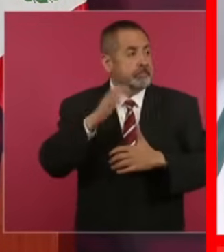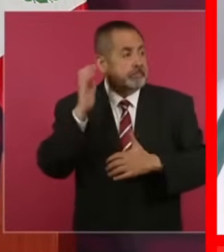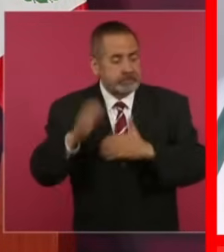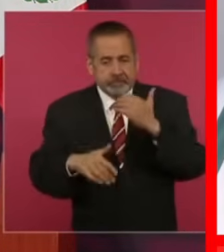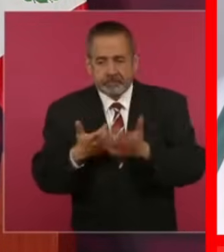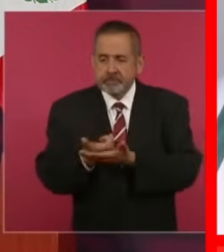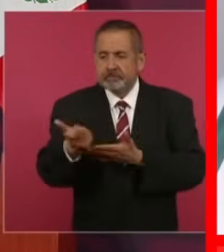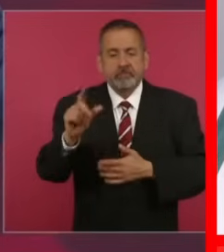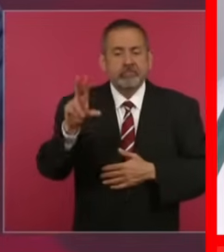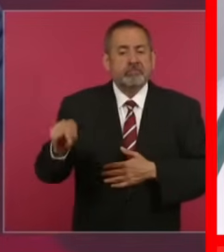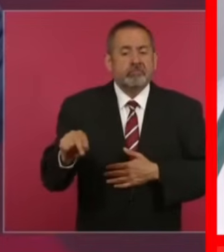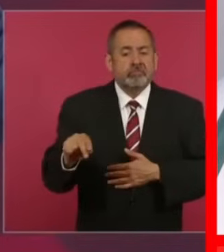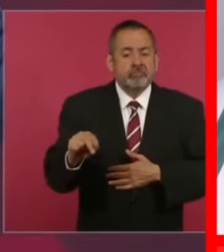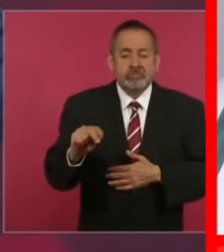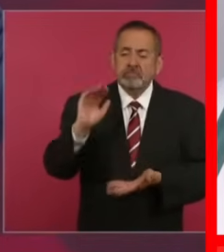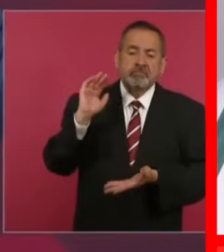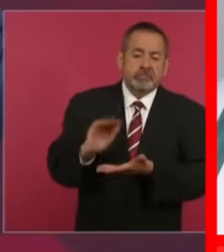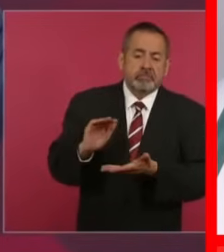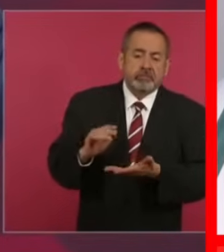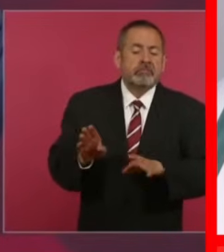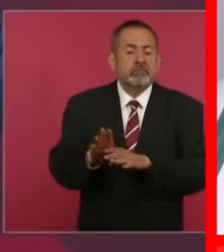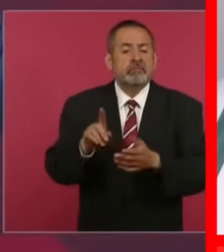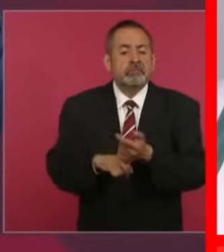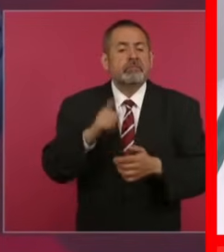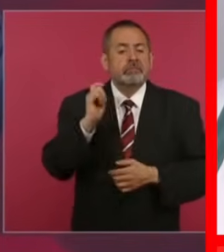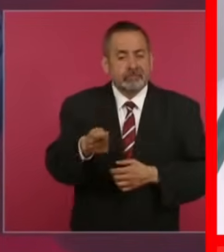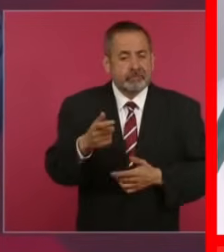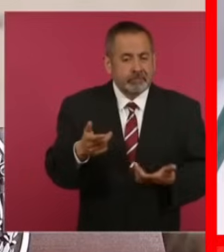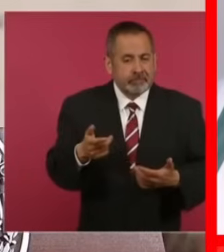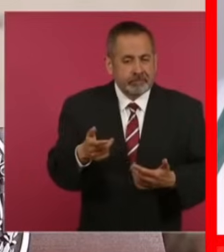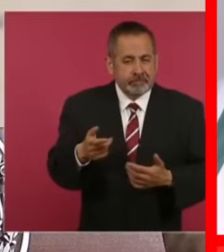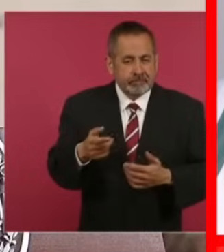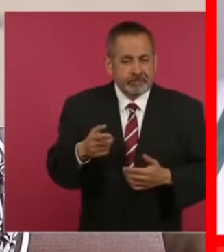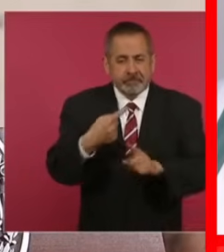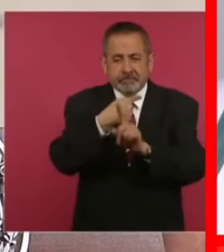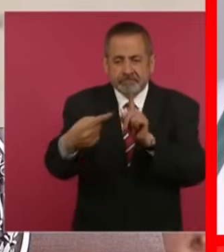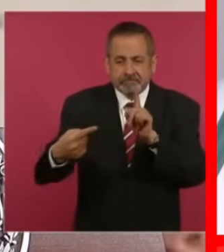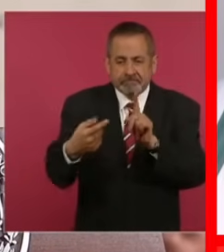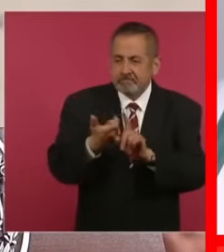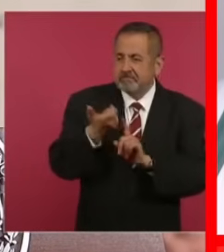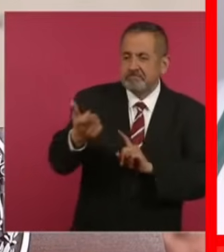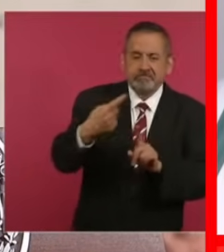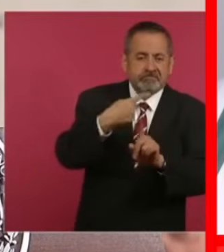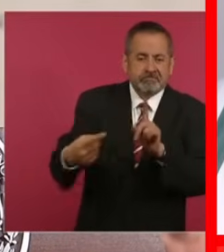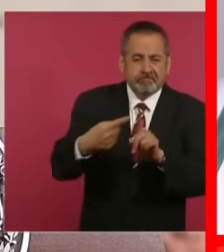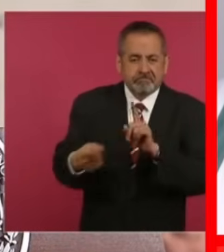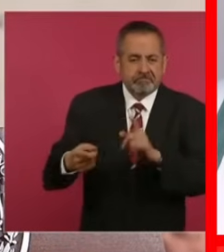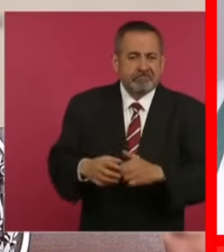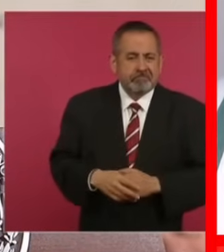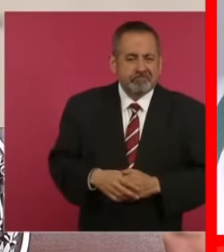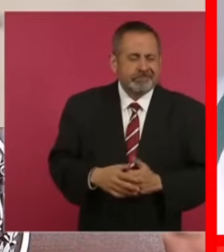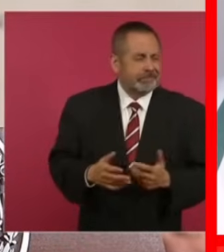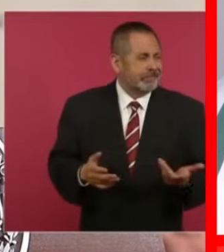de trabajar si no van a recibir la mitad es